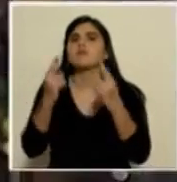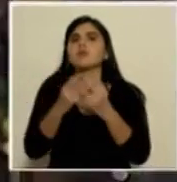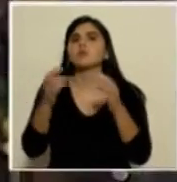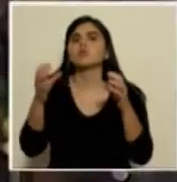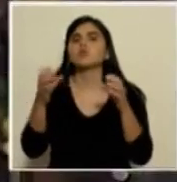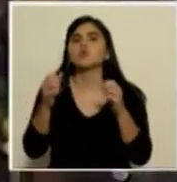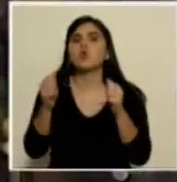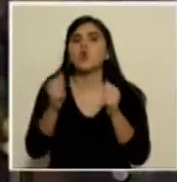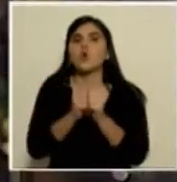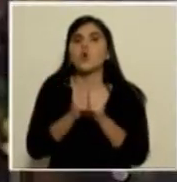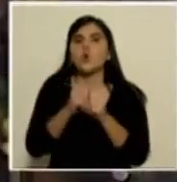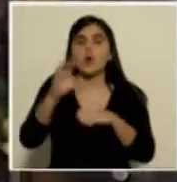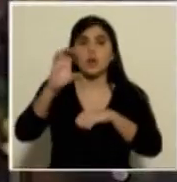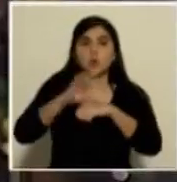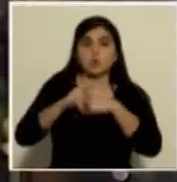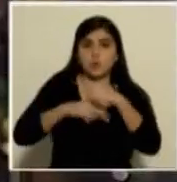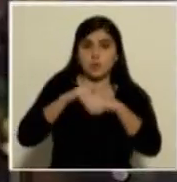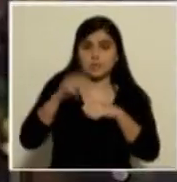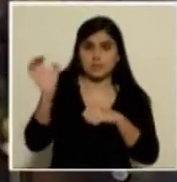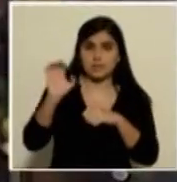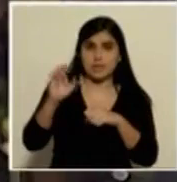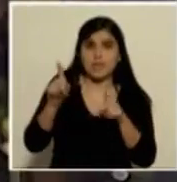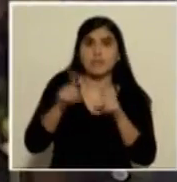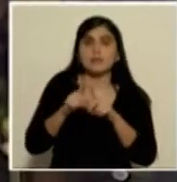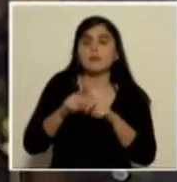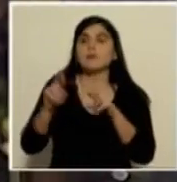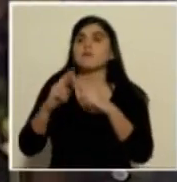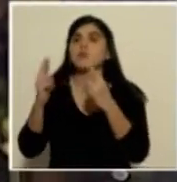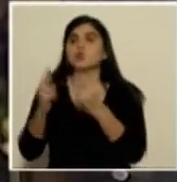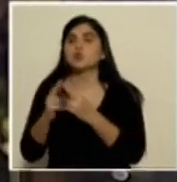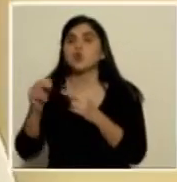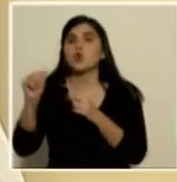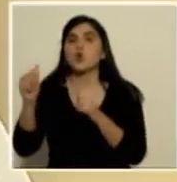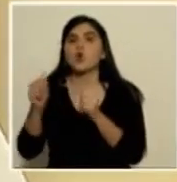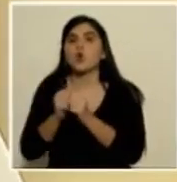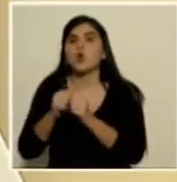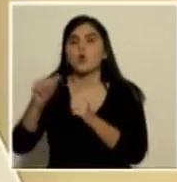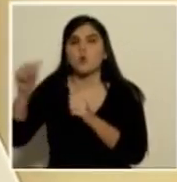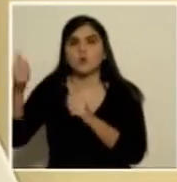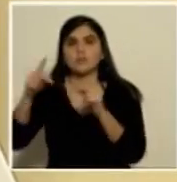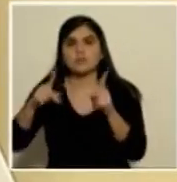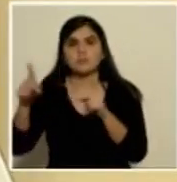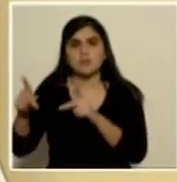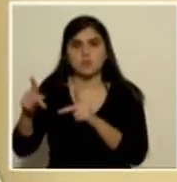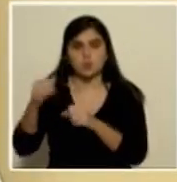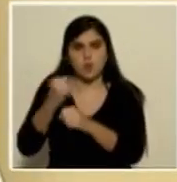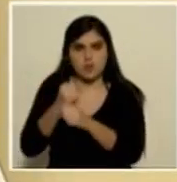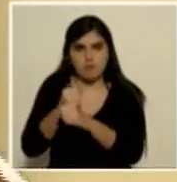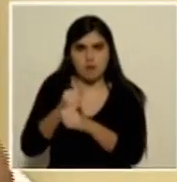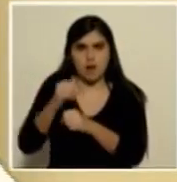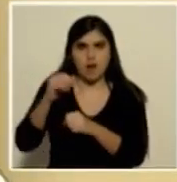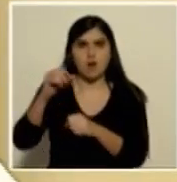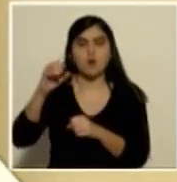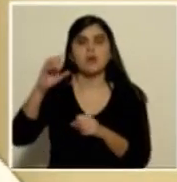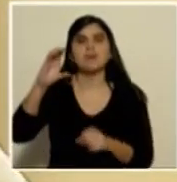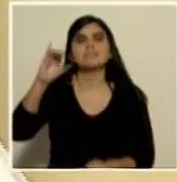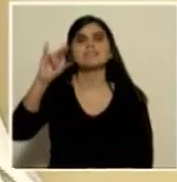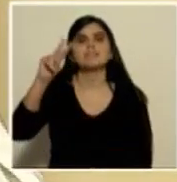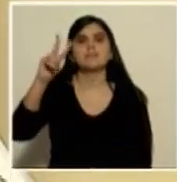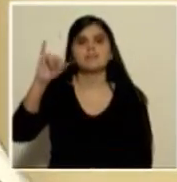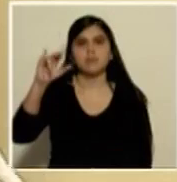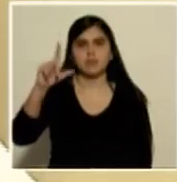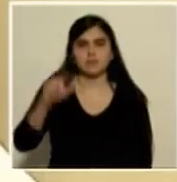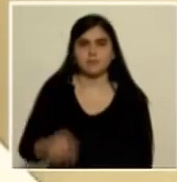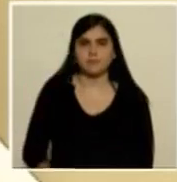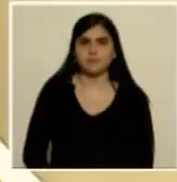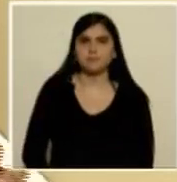y la no reunión con otros actores de la sociedad civil. Sí, en este momento lo que hemos es trabajado con quienes